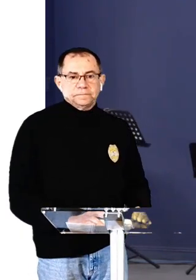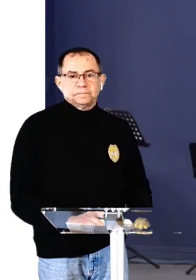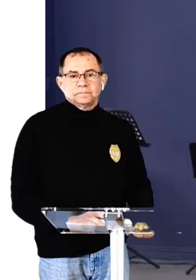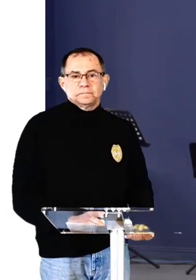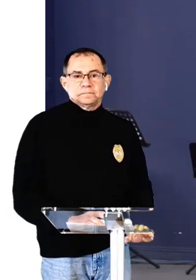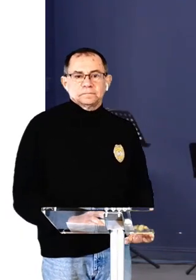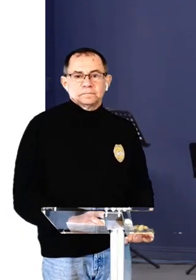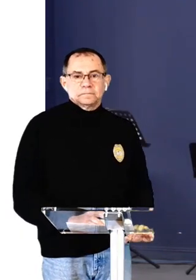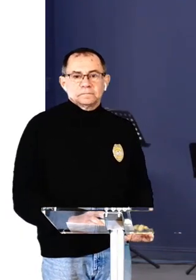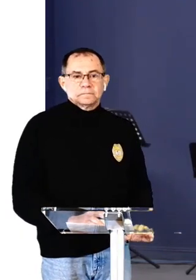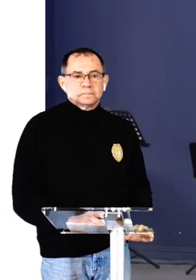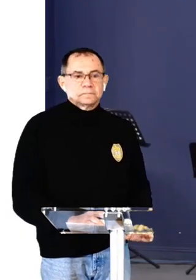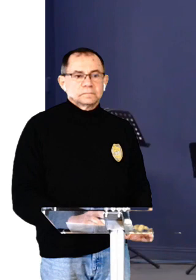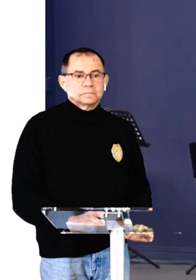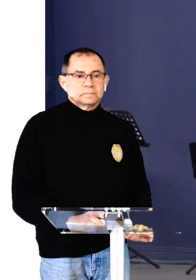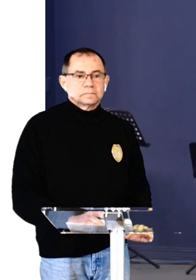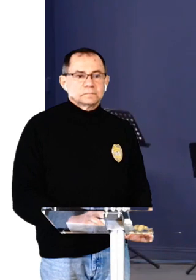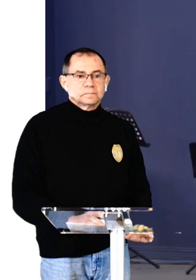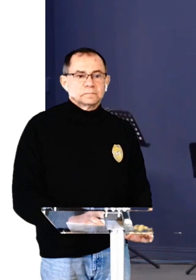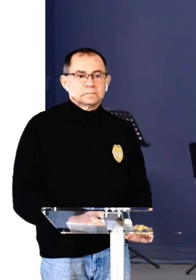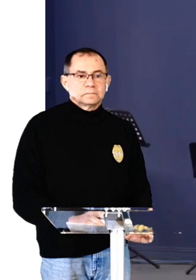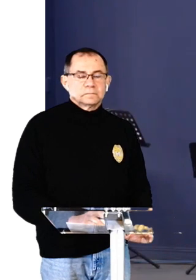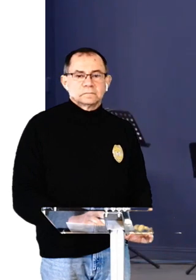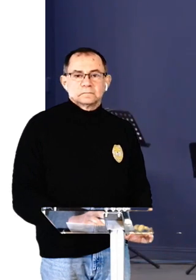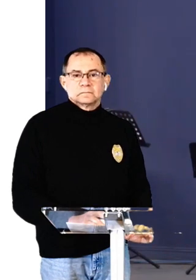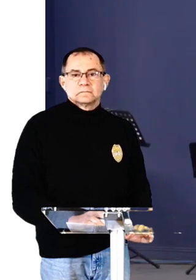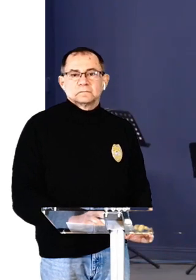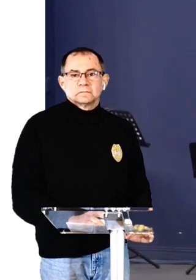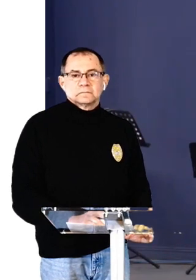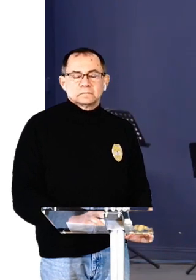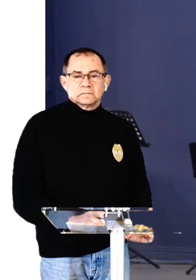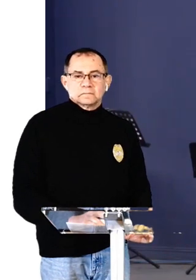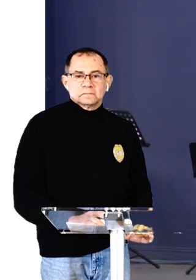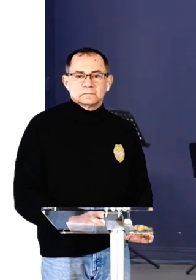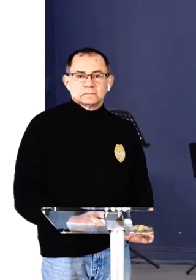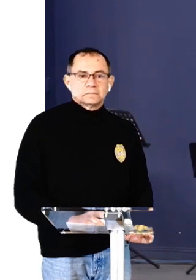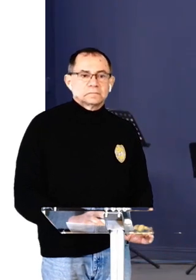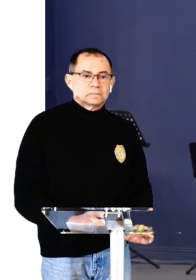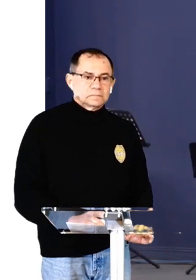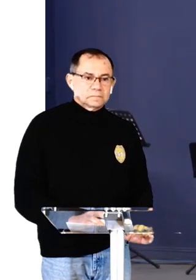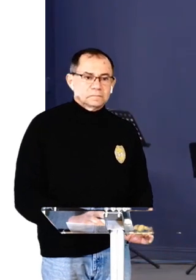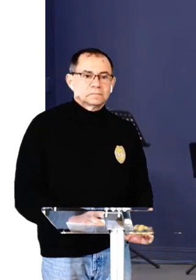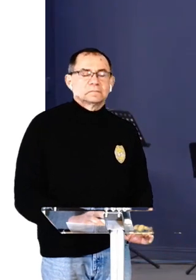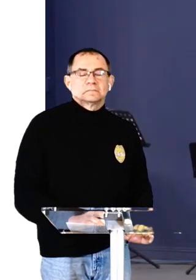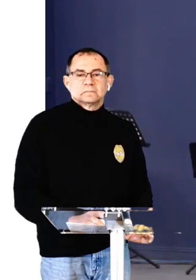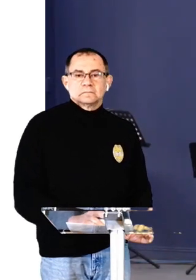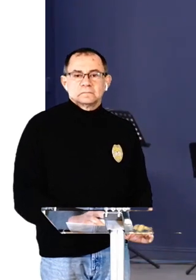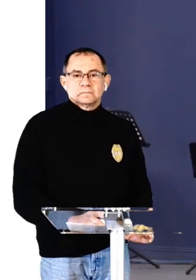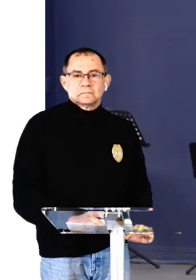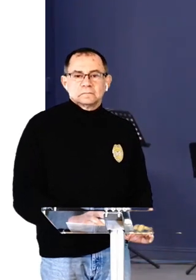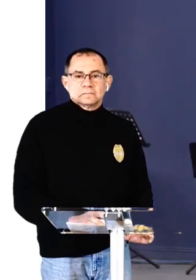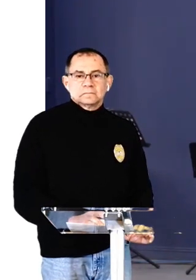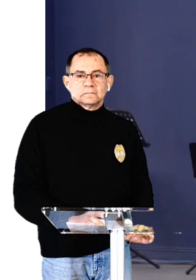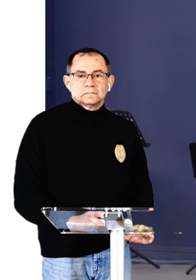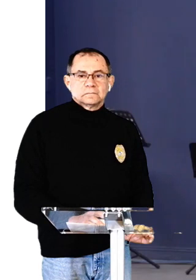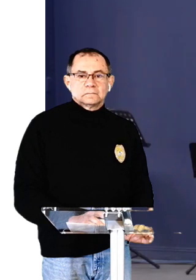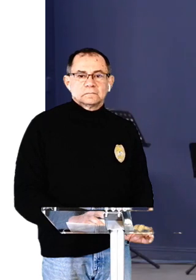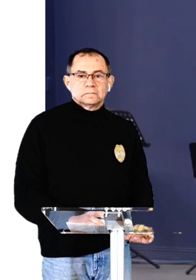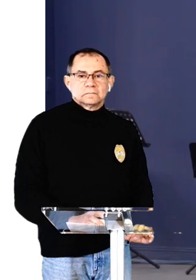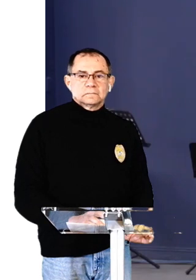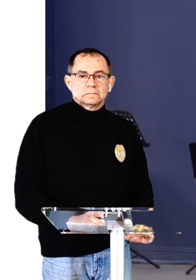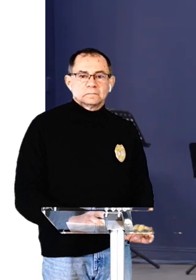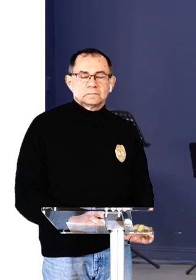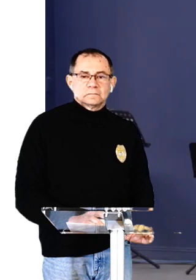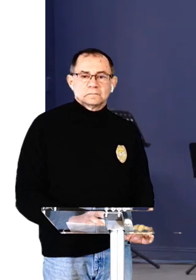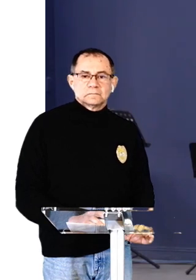10 bases bíblicas por las cuales el ministerio de Cristo Libera se respalda para hacer la liberación. Continuamos con el